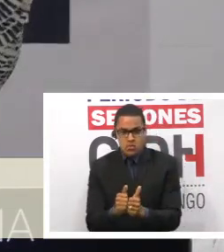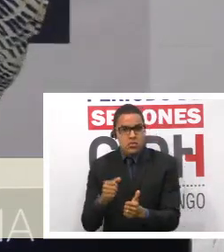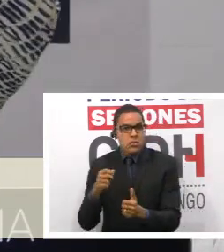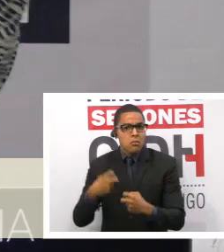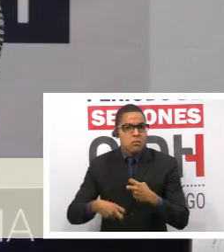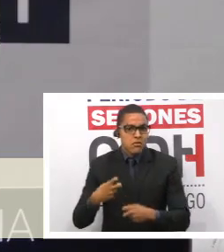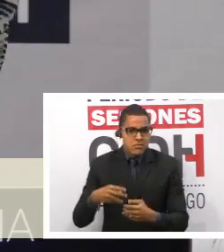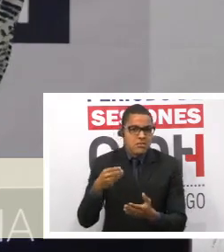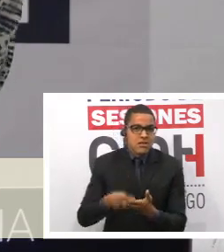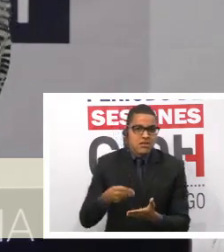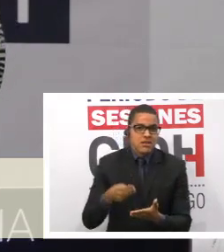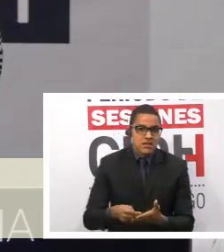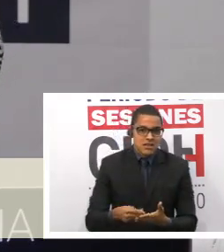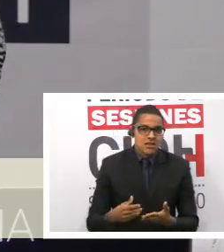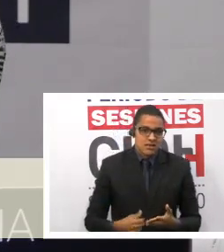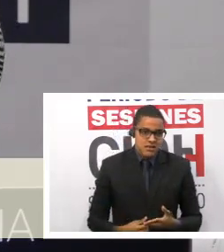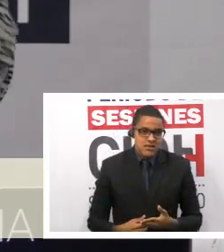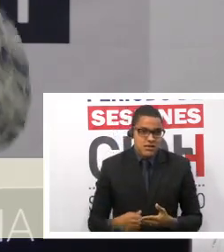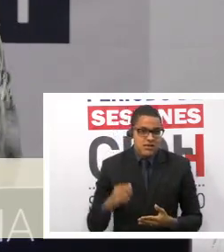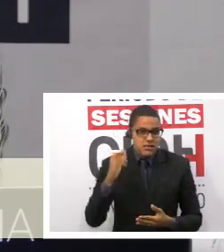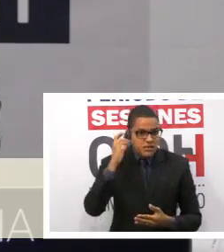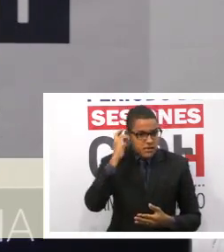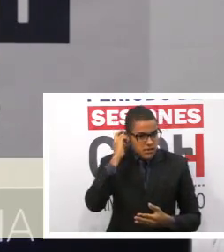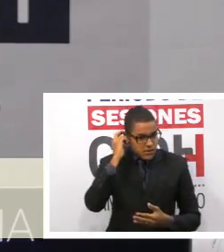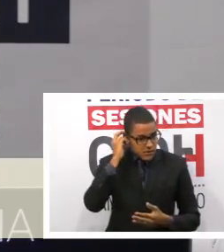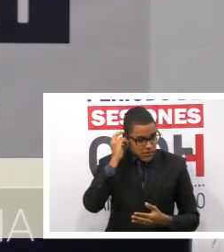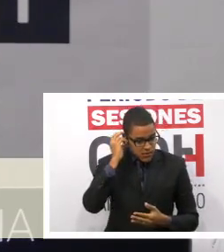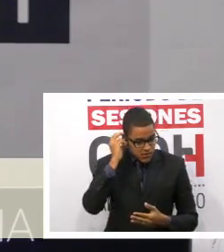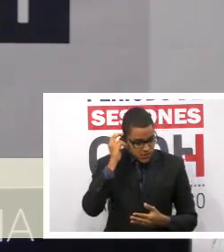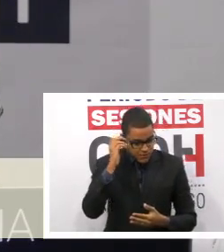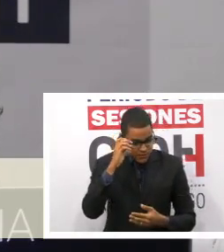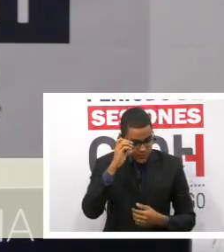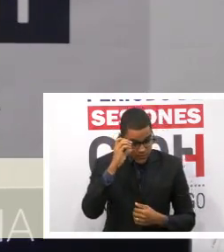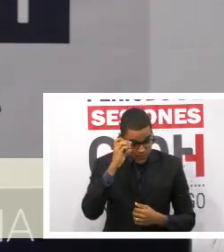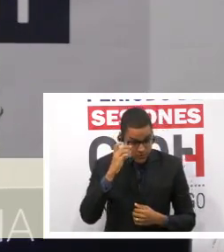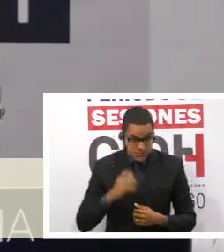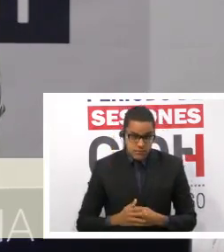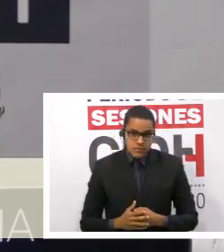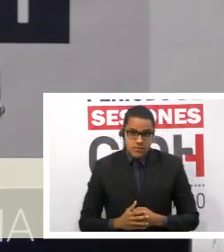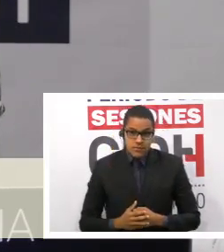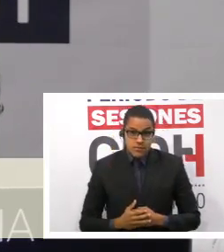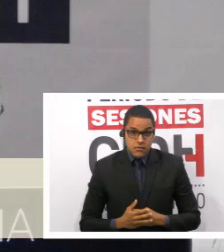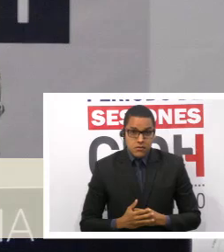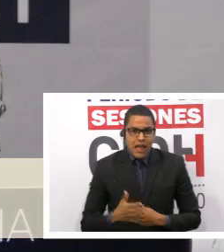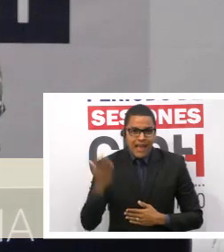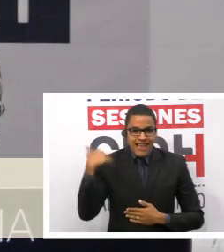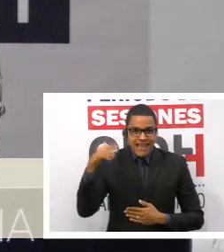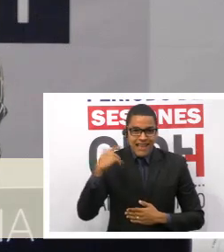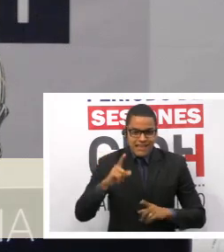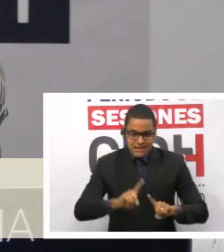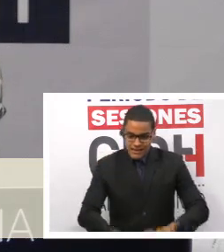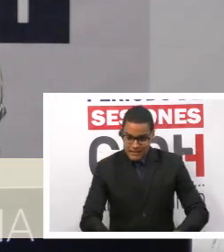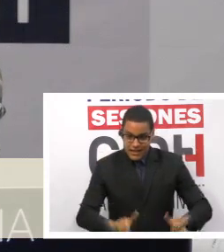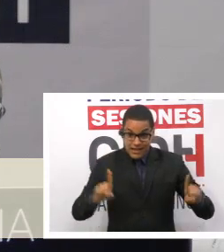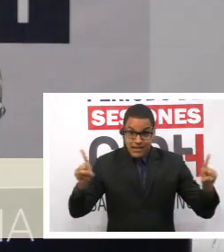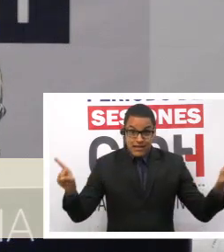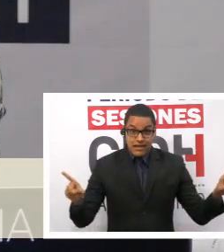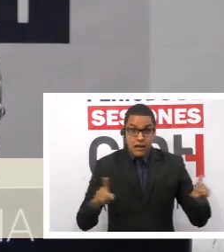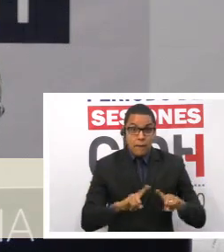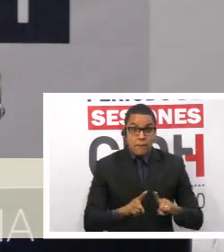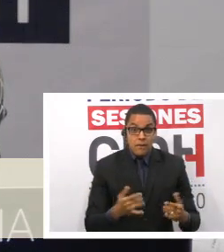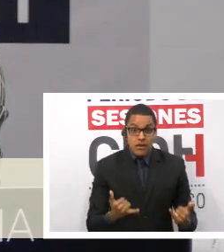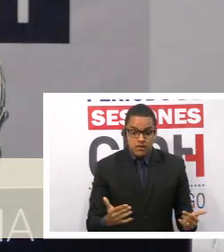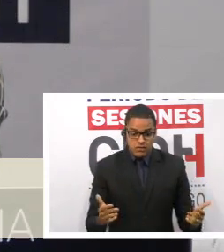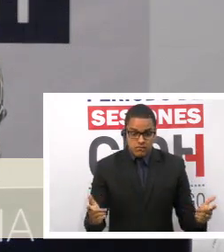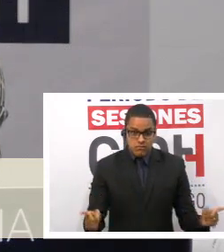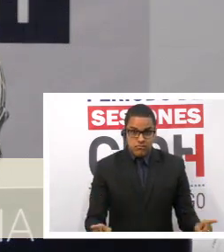fue un mundo lejano no pero ahora hay que tener el enfoque de derechos paso a paso y